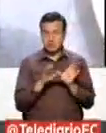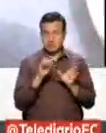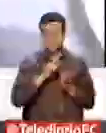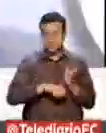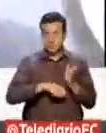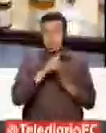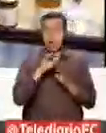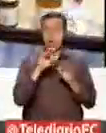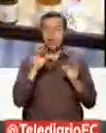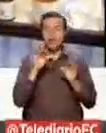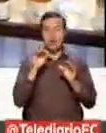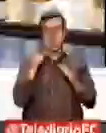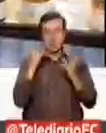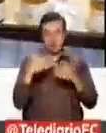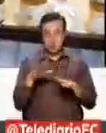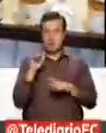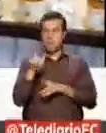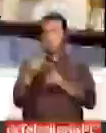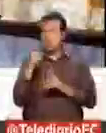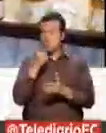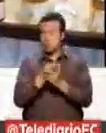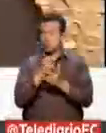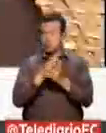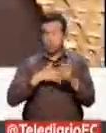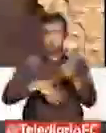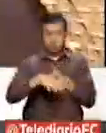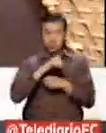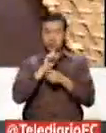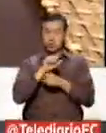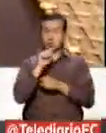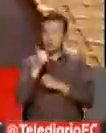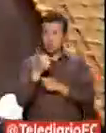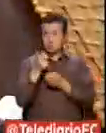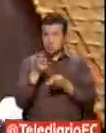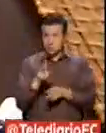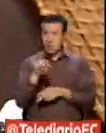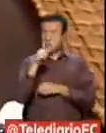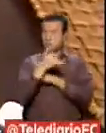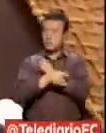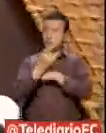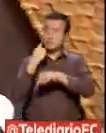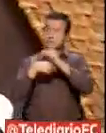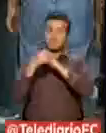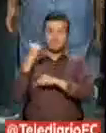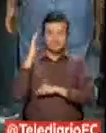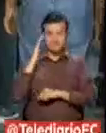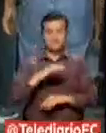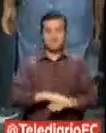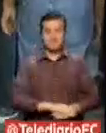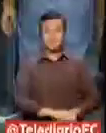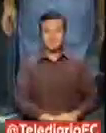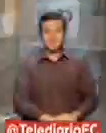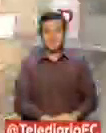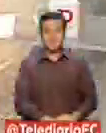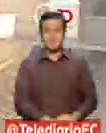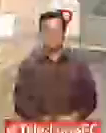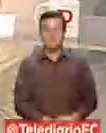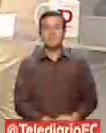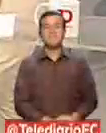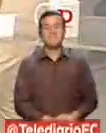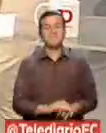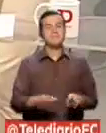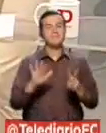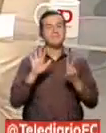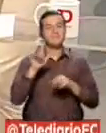de agrocalidad, tanto para el consumo interno como externo. Mariuxi Buenaño, Telediario.